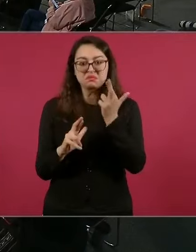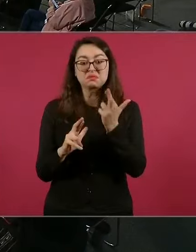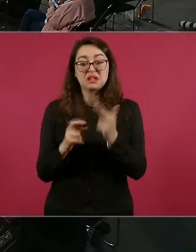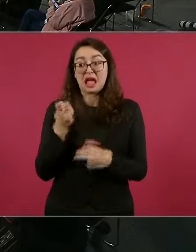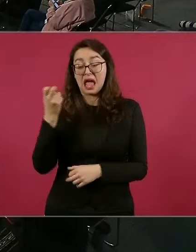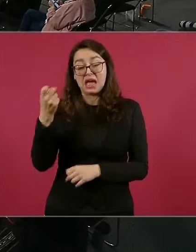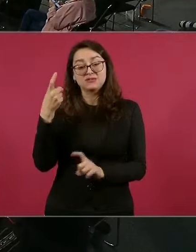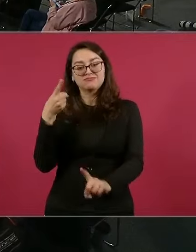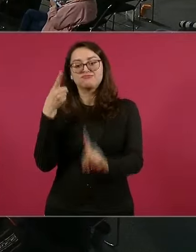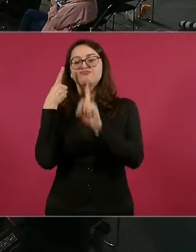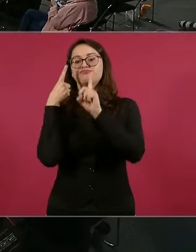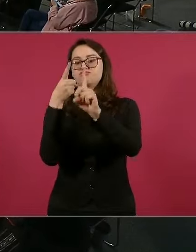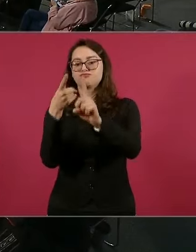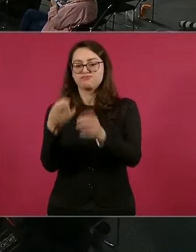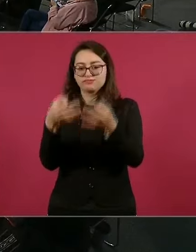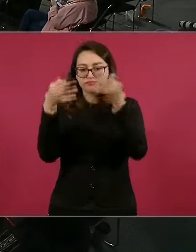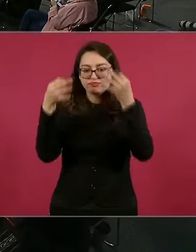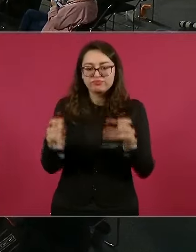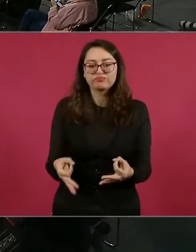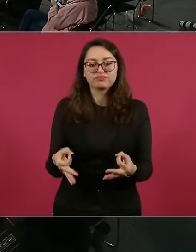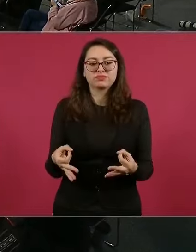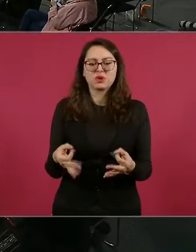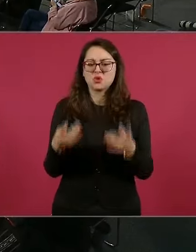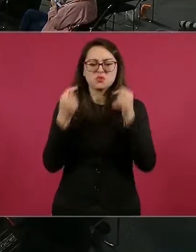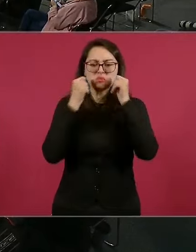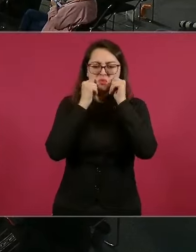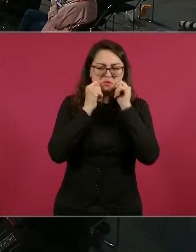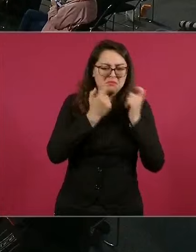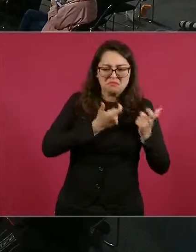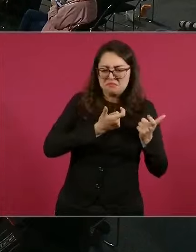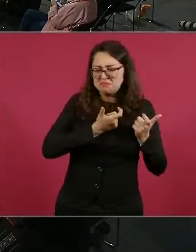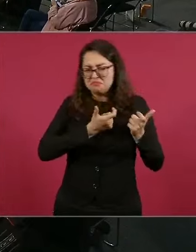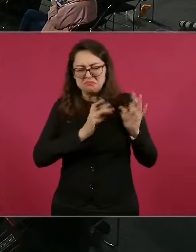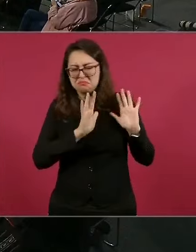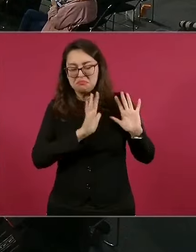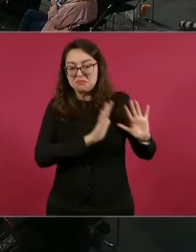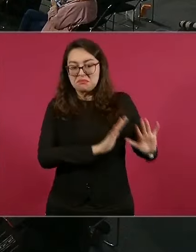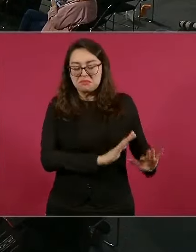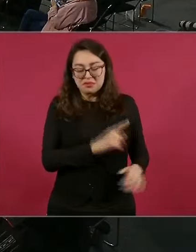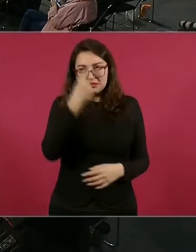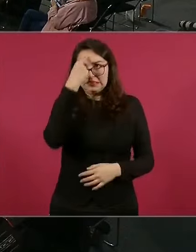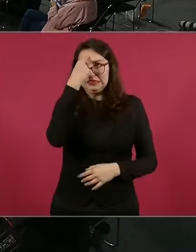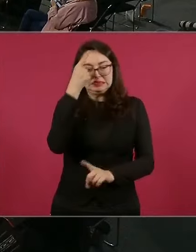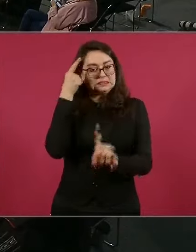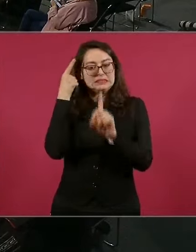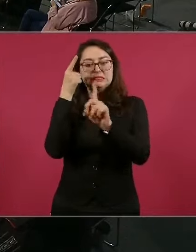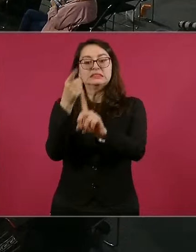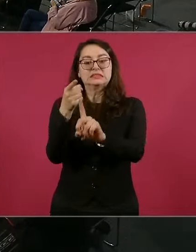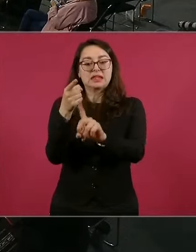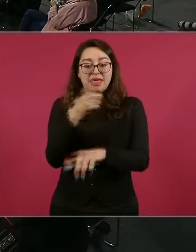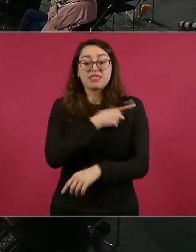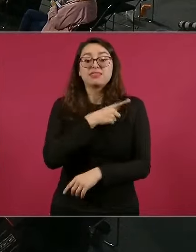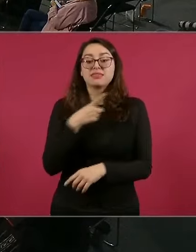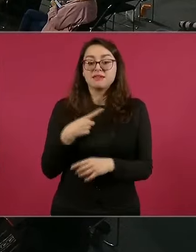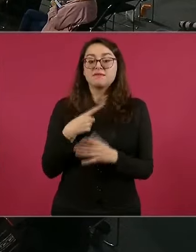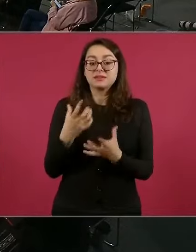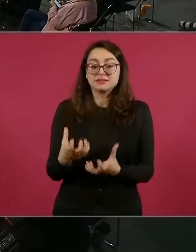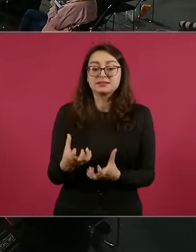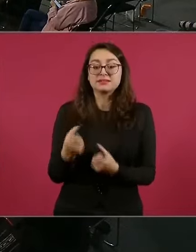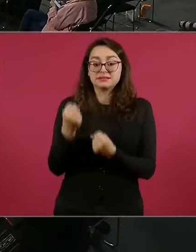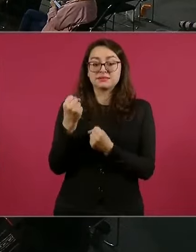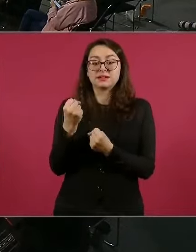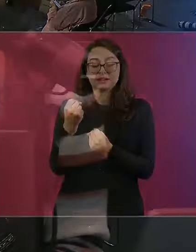que te acusan y te atacan, responder. Lo que no se vale es publicar el teléfono privado de una corresponsal. La pone en peligro a ella. No, no